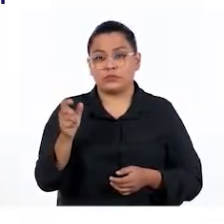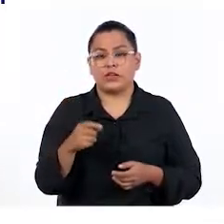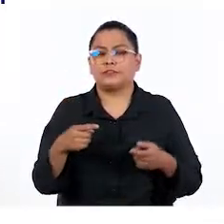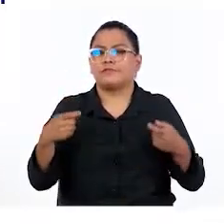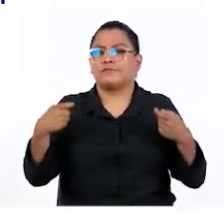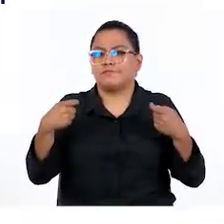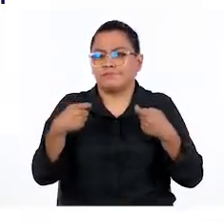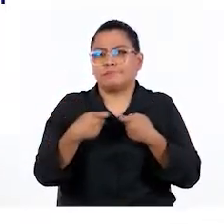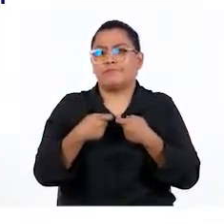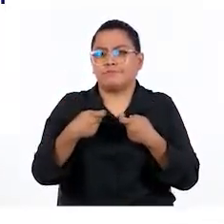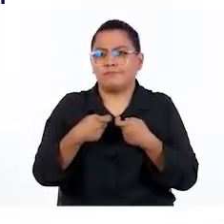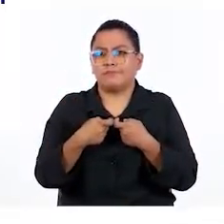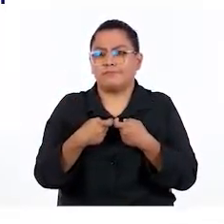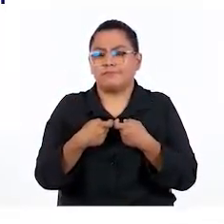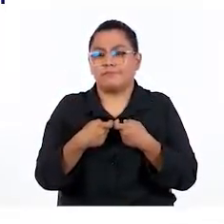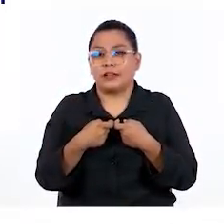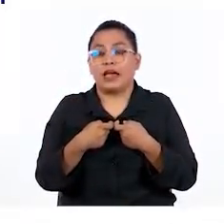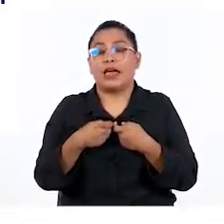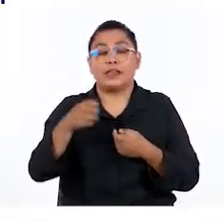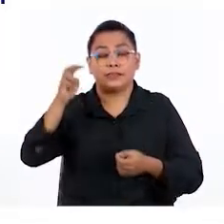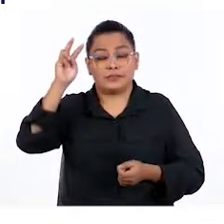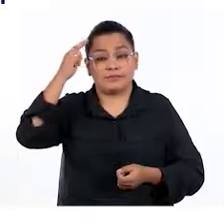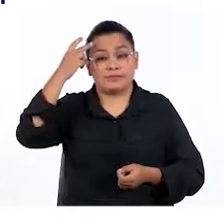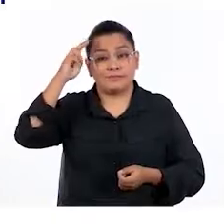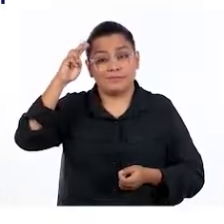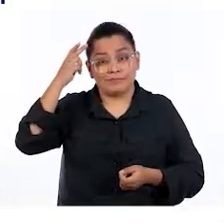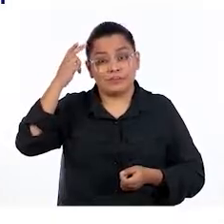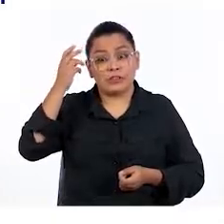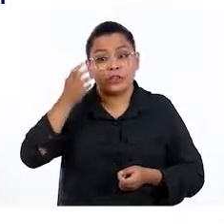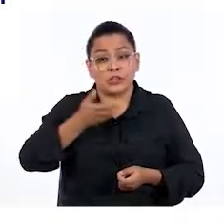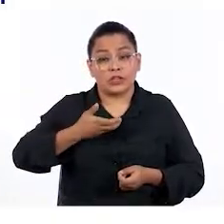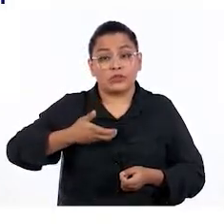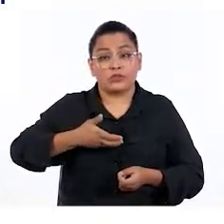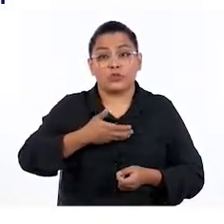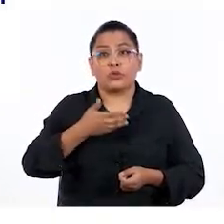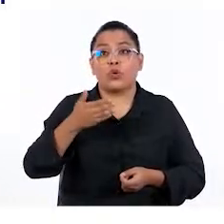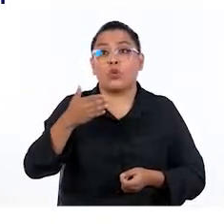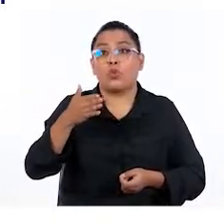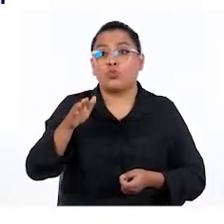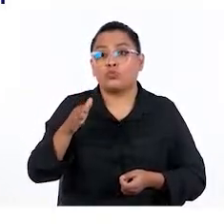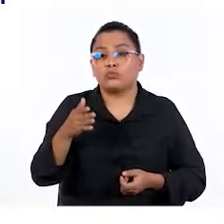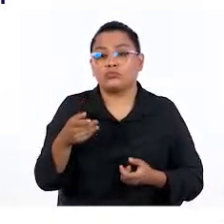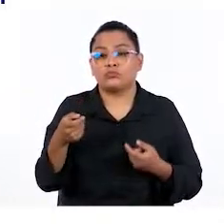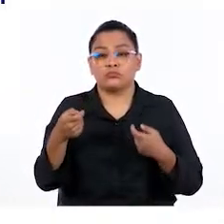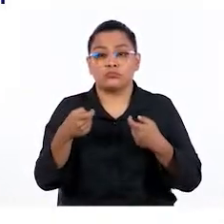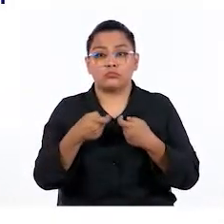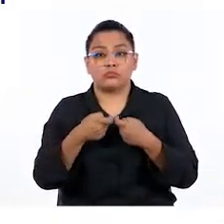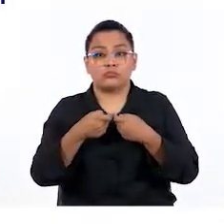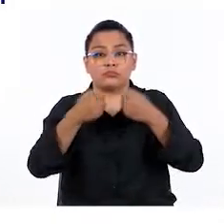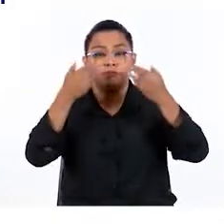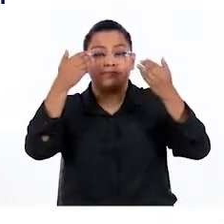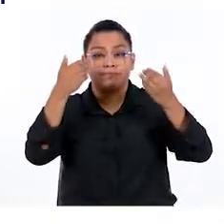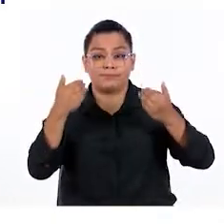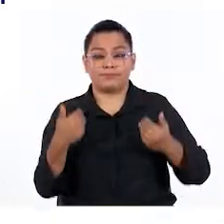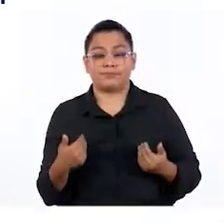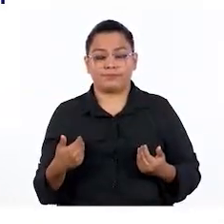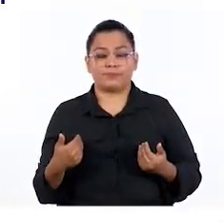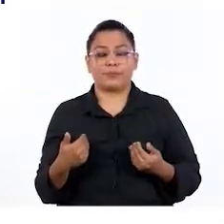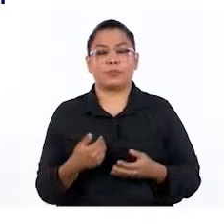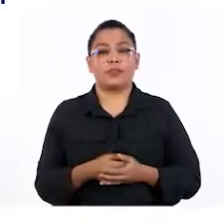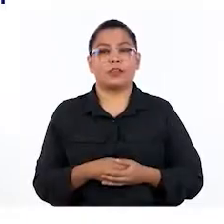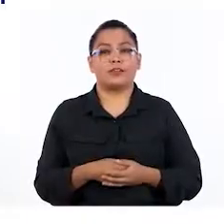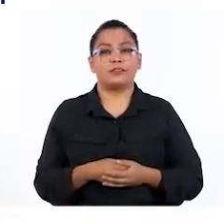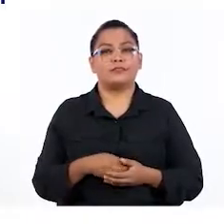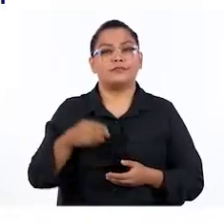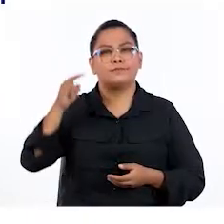el ATP es un nucleótido trifosfatado que solemos utilizar como fuente de energía biológicamente útil, es decir,